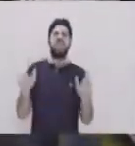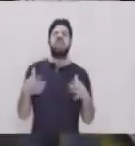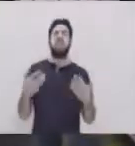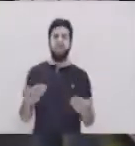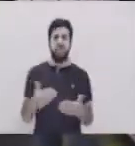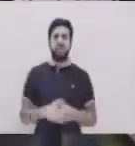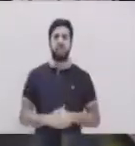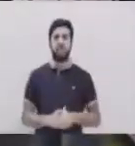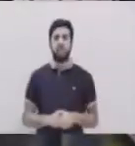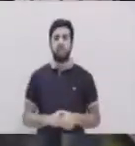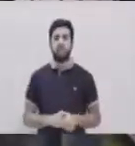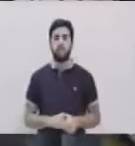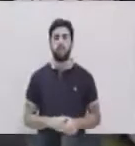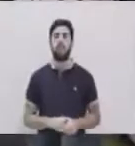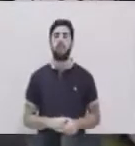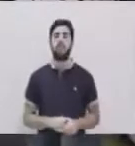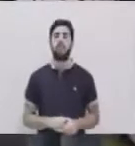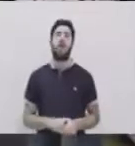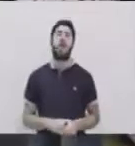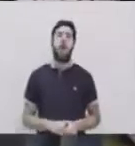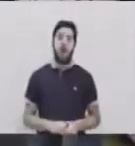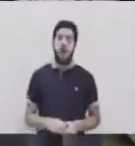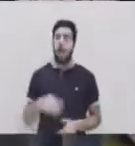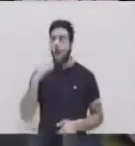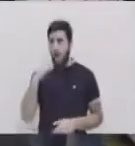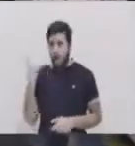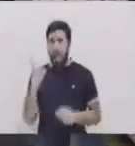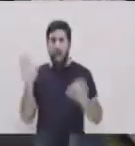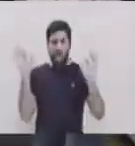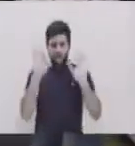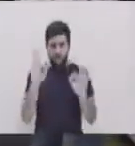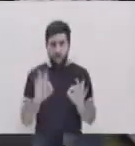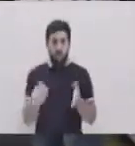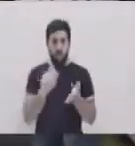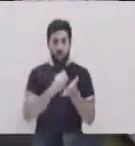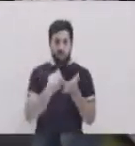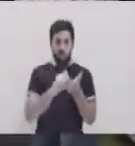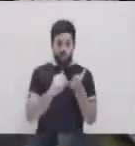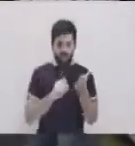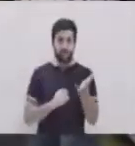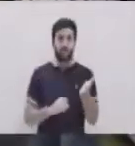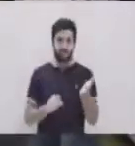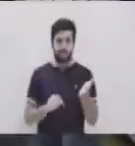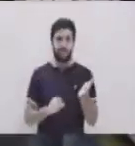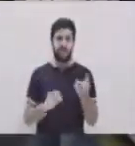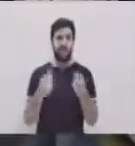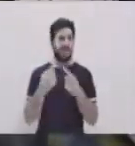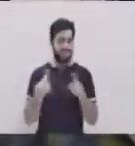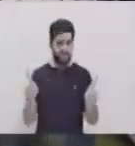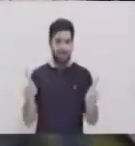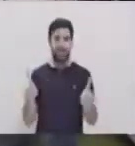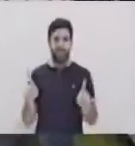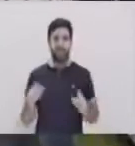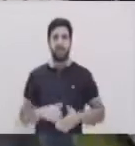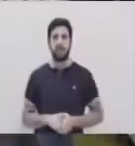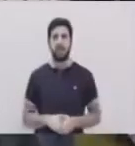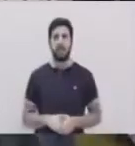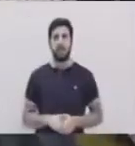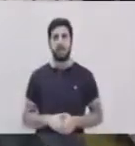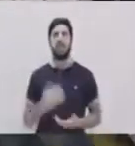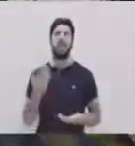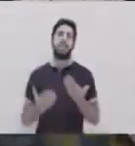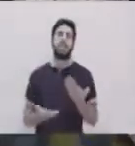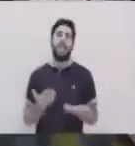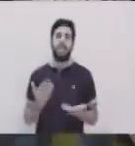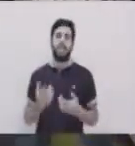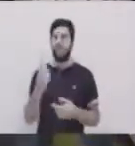textos? Bueno, la redacción de los dos textos pues es diferente, porque acá pues se está haciendo